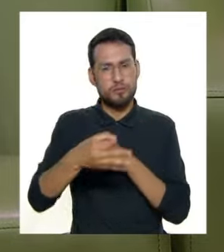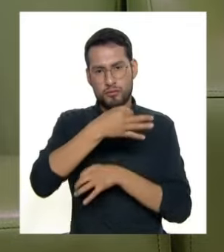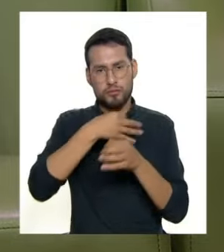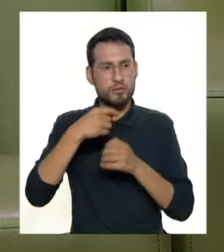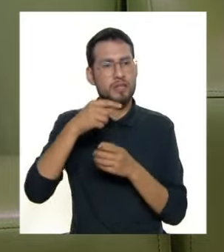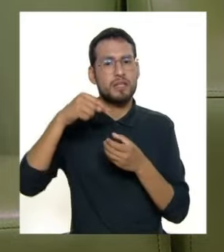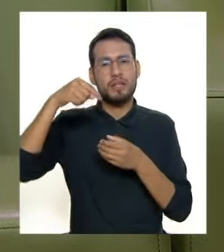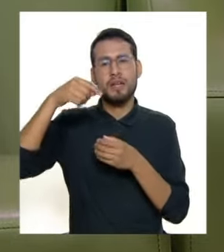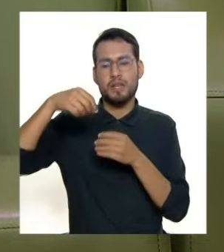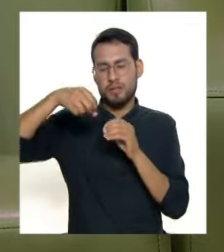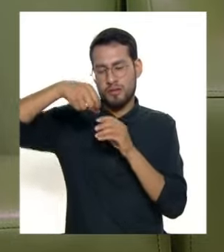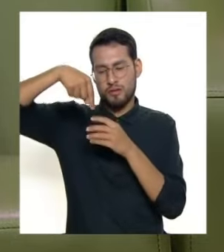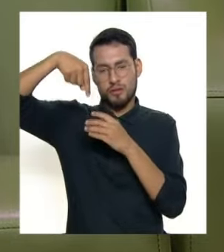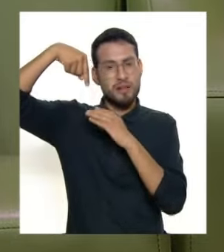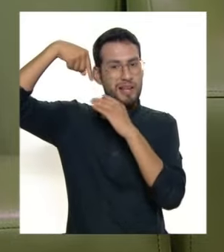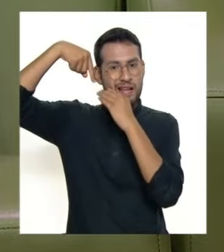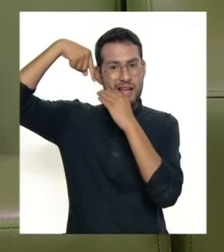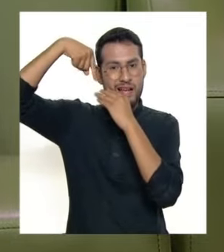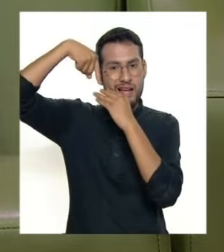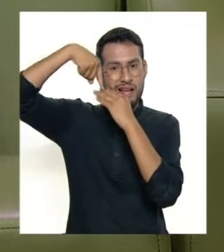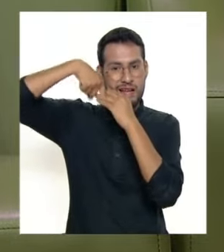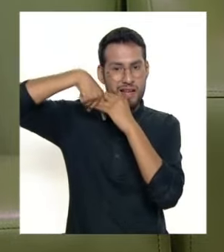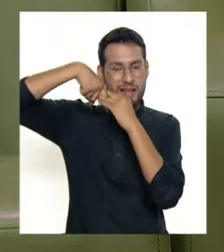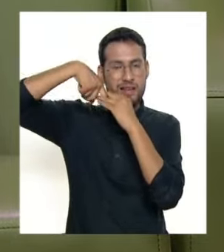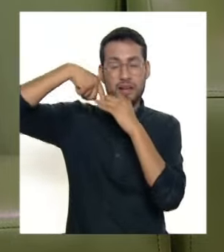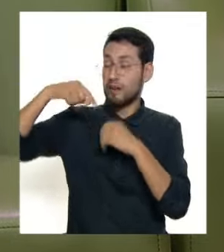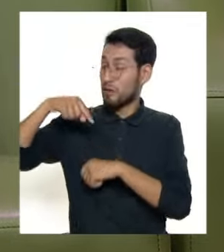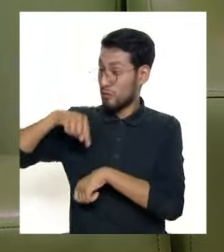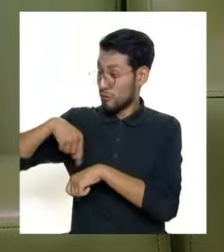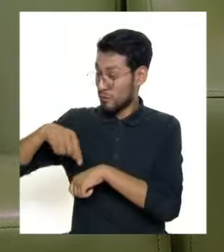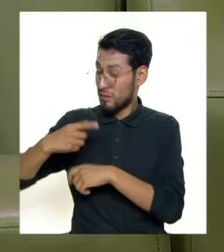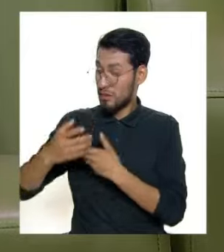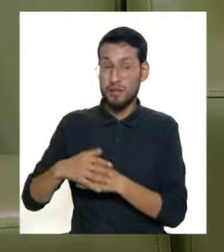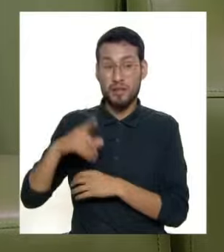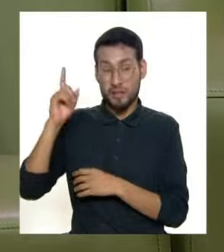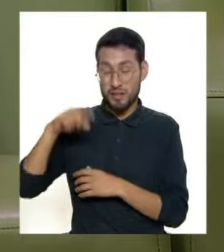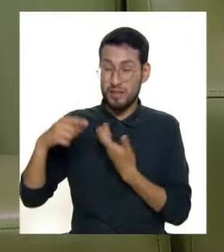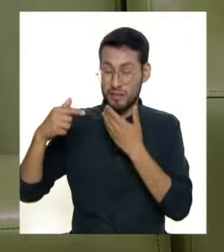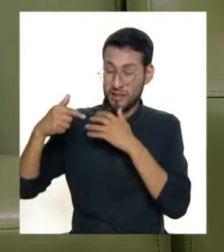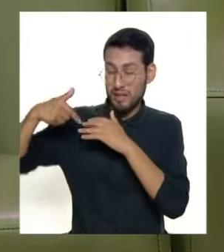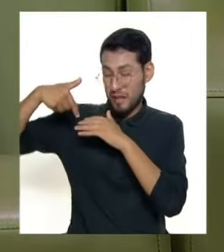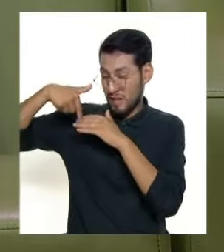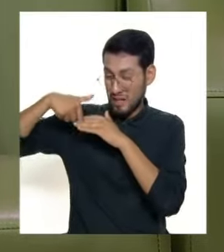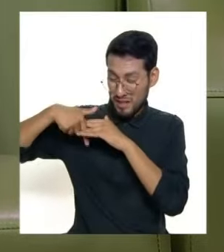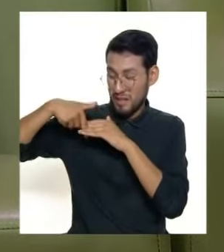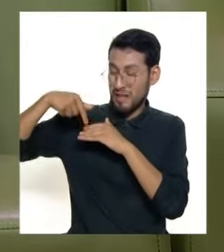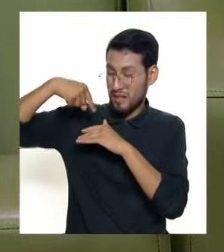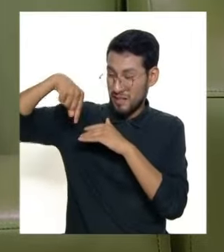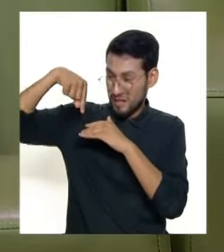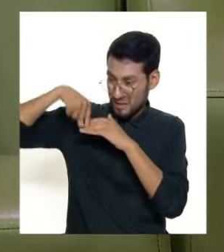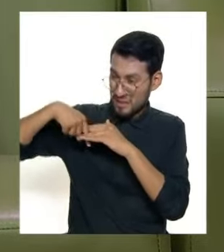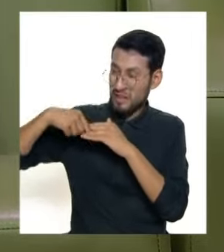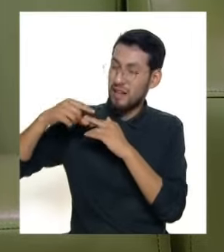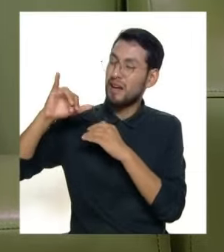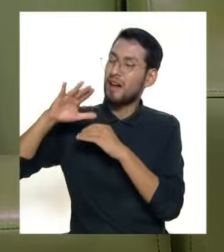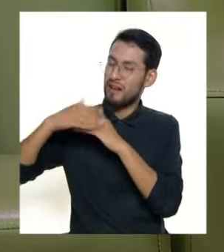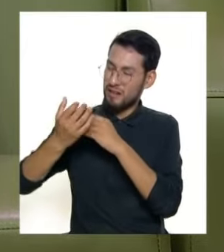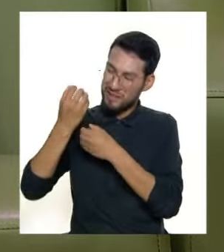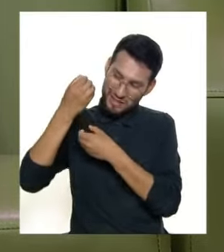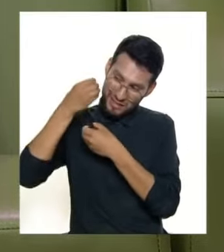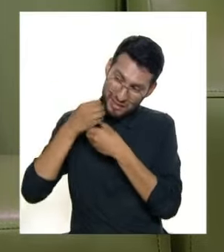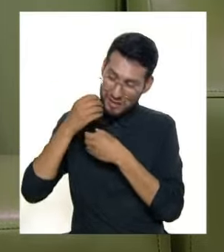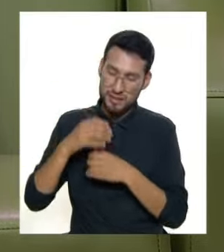es una raíz artificial de un diente que se ha perdido, ¿no? Y es verdad que demora mucho. Primero hay que poner la base, lo que va a ir entornillado a la mandíbula, y después te